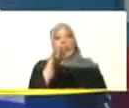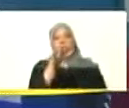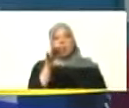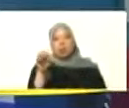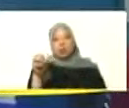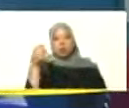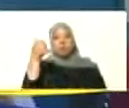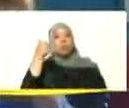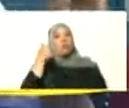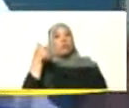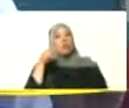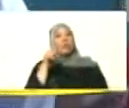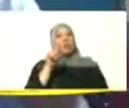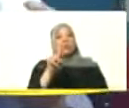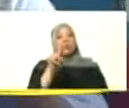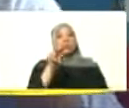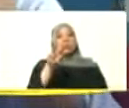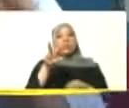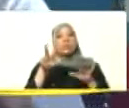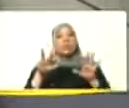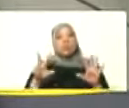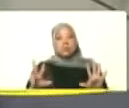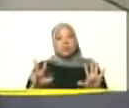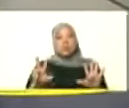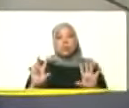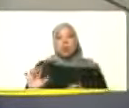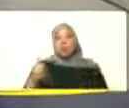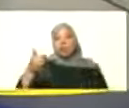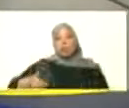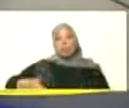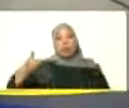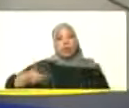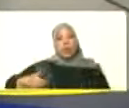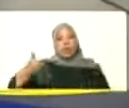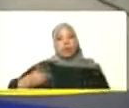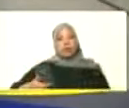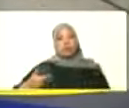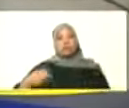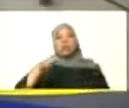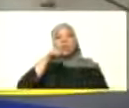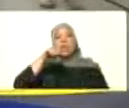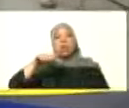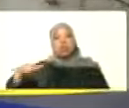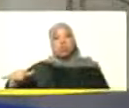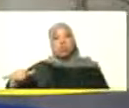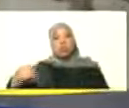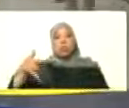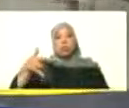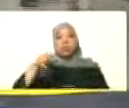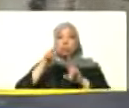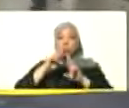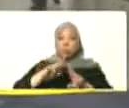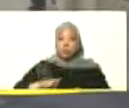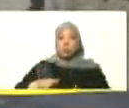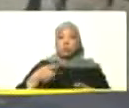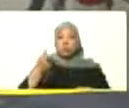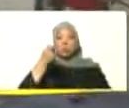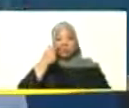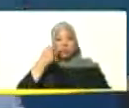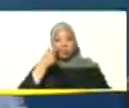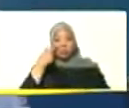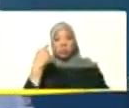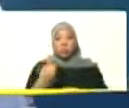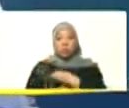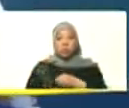BENAP, 187 han sido priorizadas por las denuncias, por las recomendaciones, por las alertas que